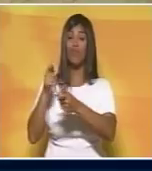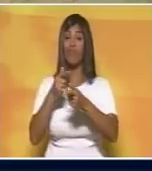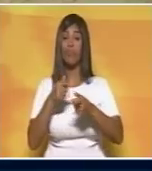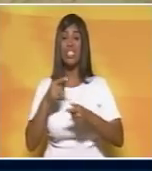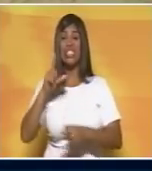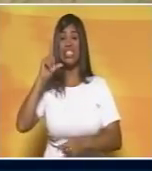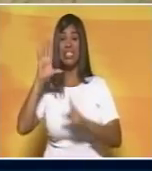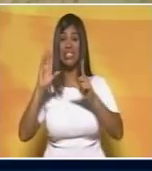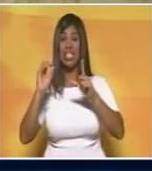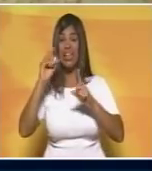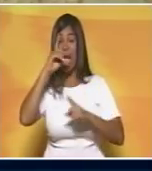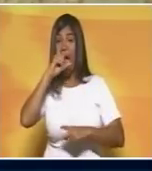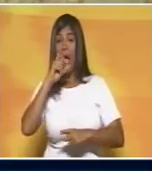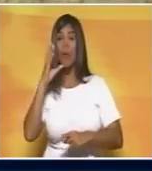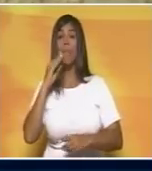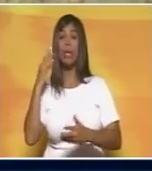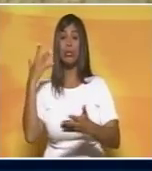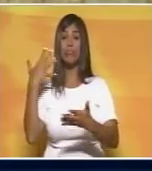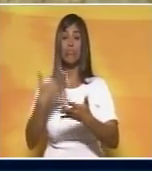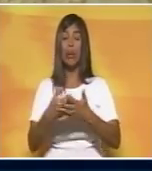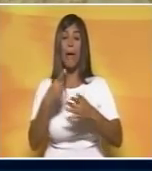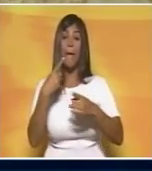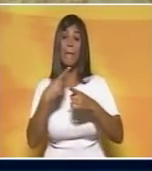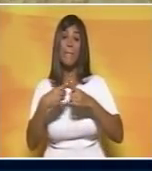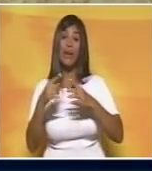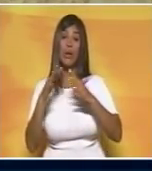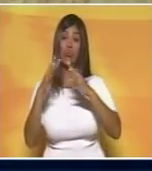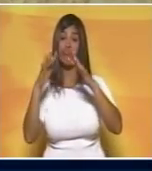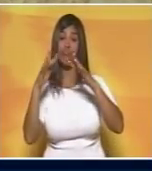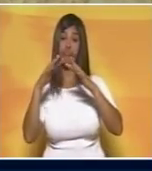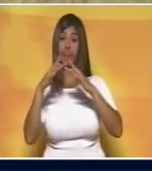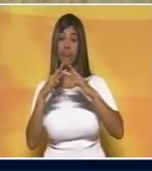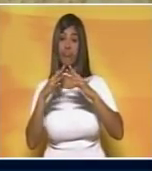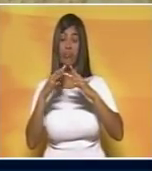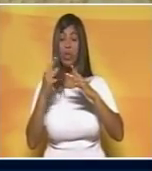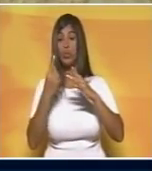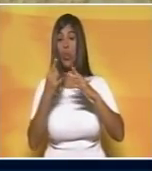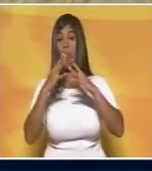60 años de experiencia, pero cuando las condiciones del cerro no están y se viene,